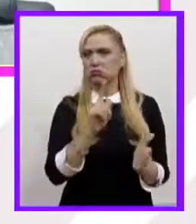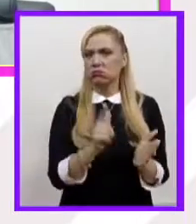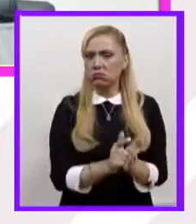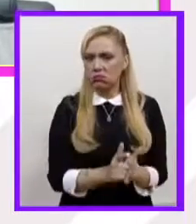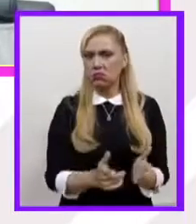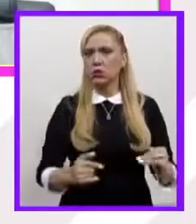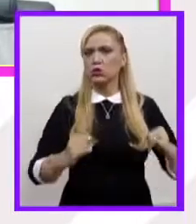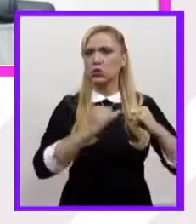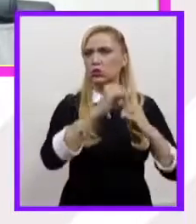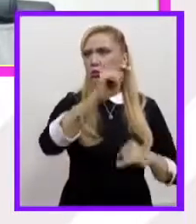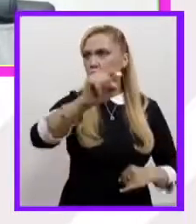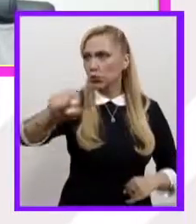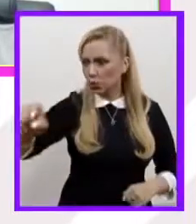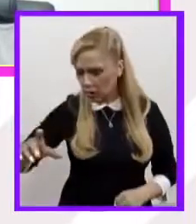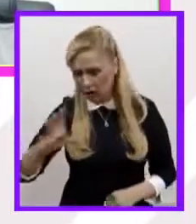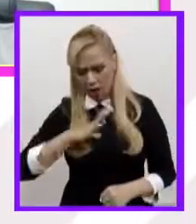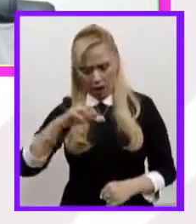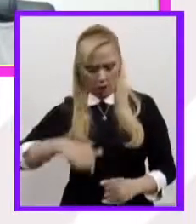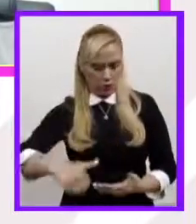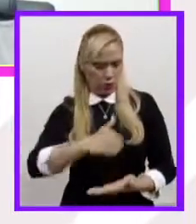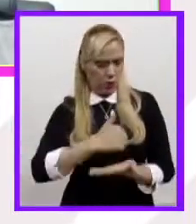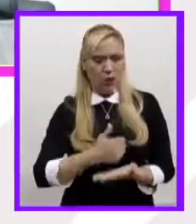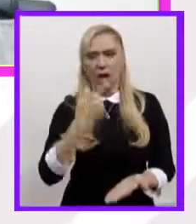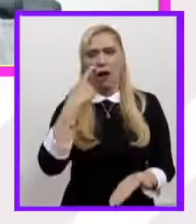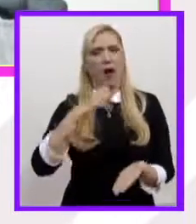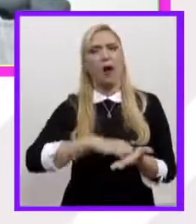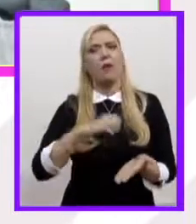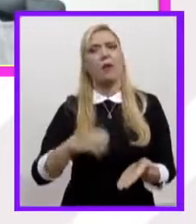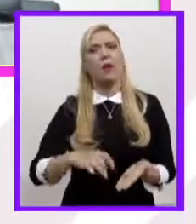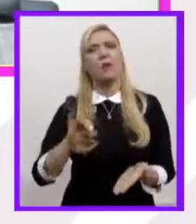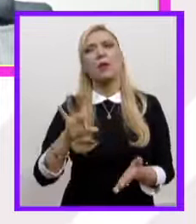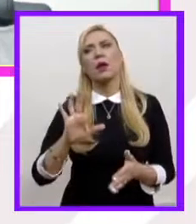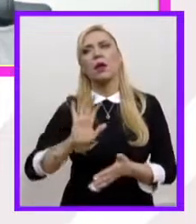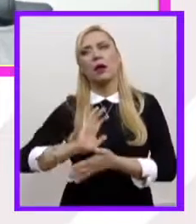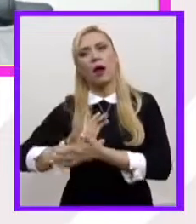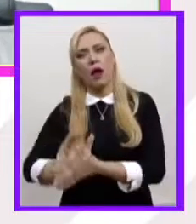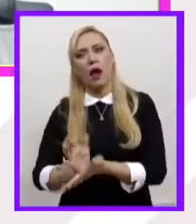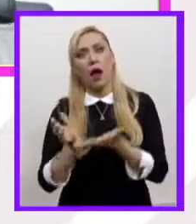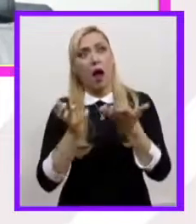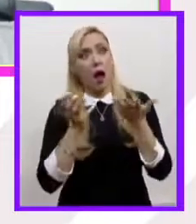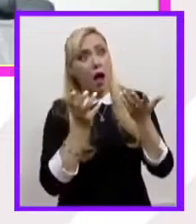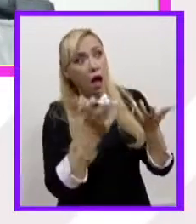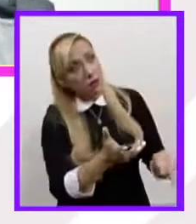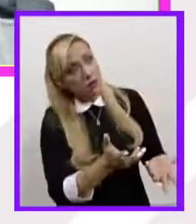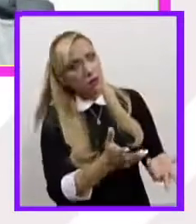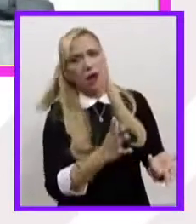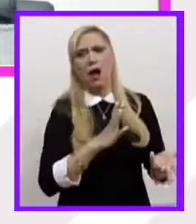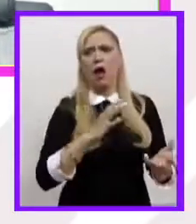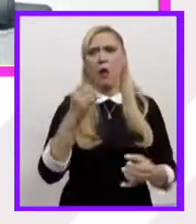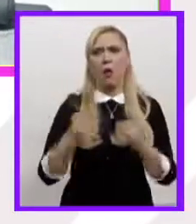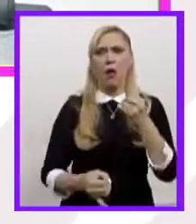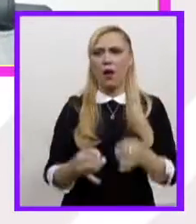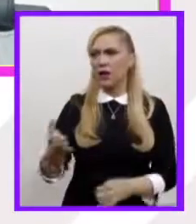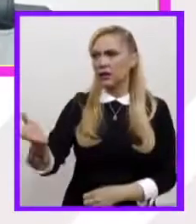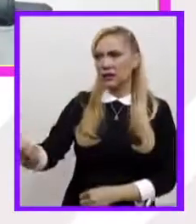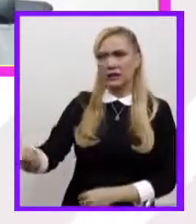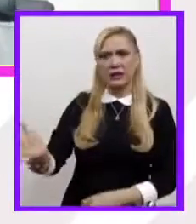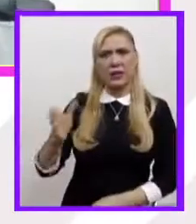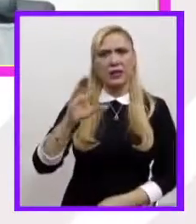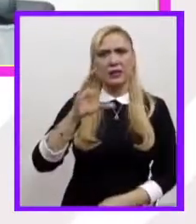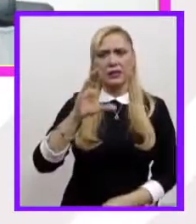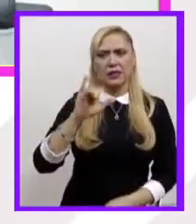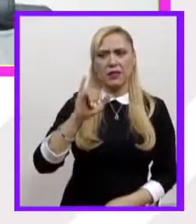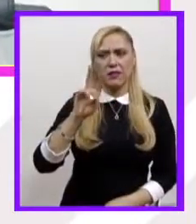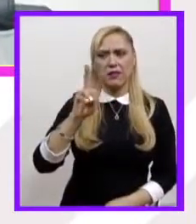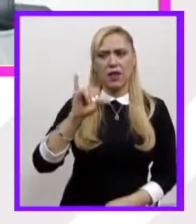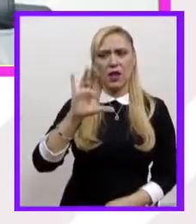cuenta nuestra ciudad. Por ejemplo, si hay un caso de discriminación en la calle, pues tenemos jueces cívicos que le dan seguimiento